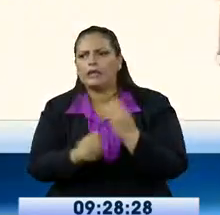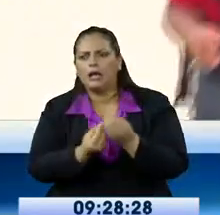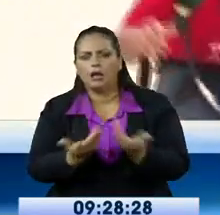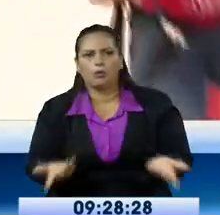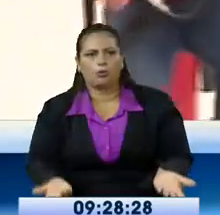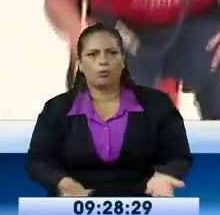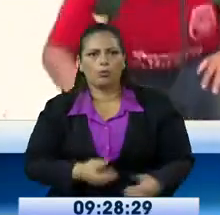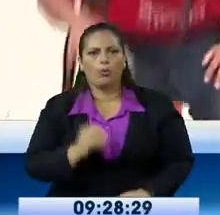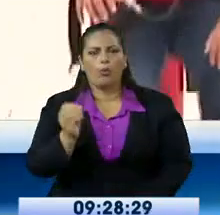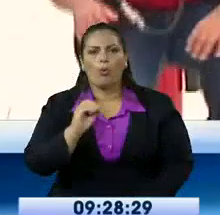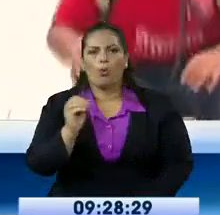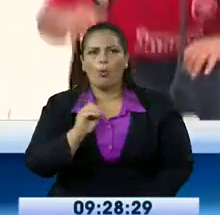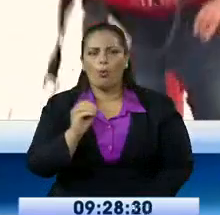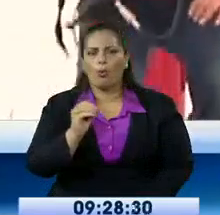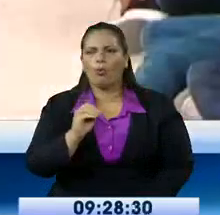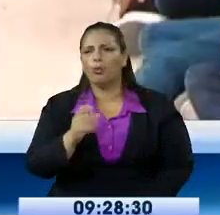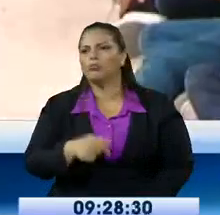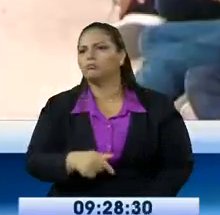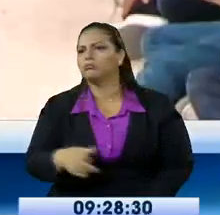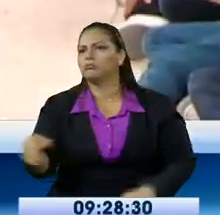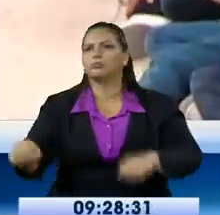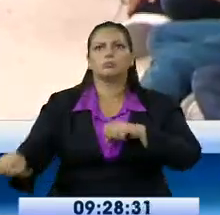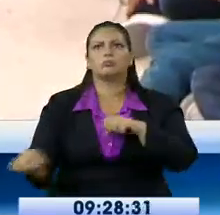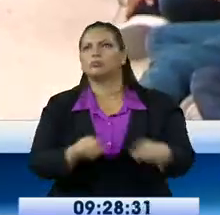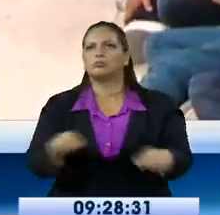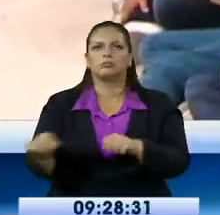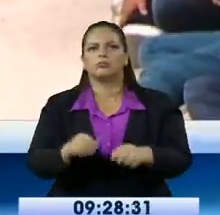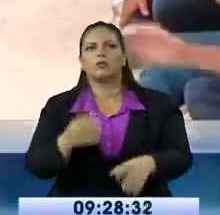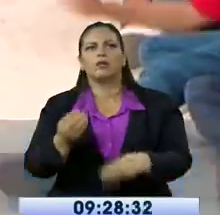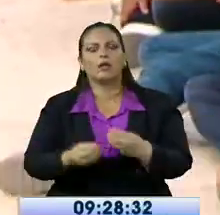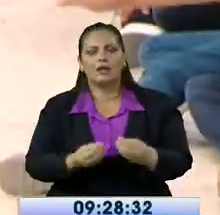tal vez en algún momento que ellos puedan usar un extintor. Informó Mari Carmen Falconi.